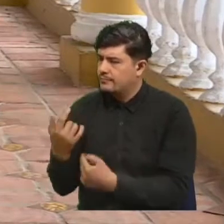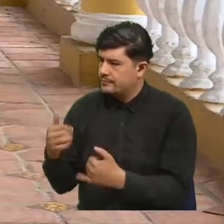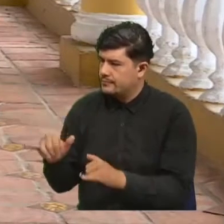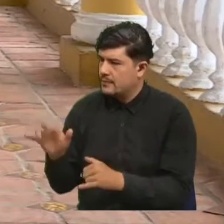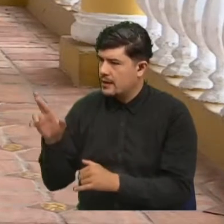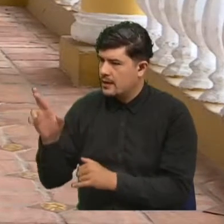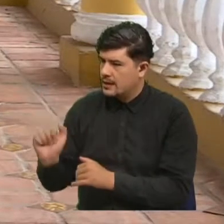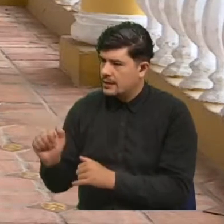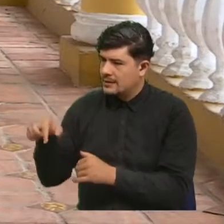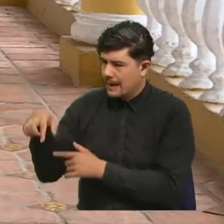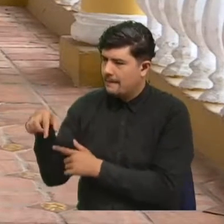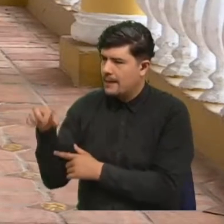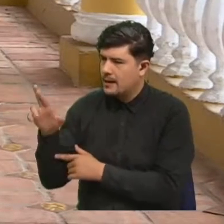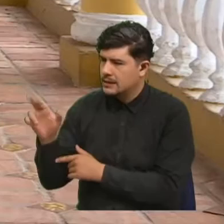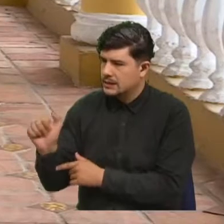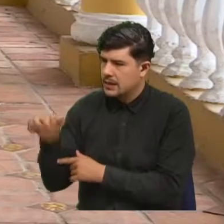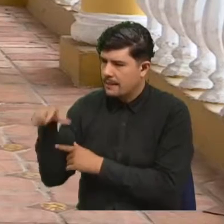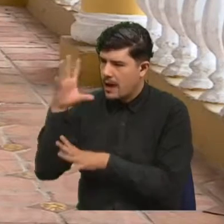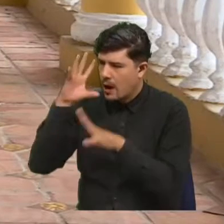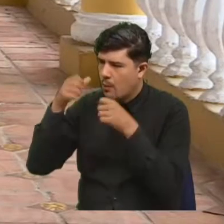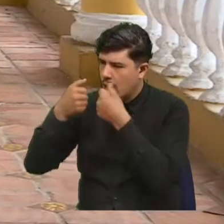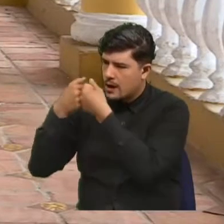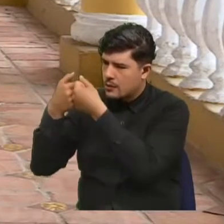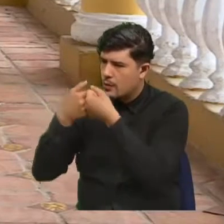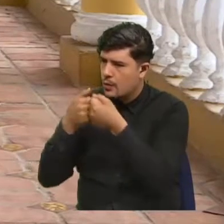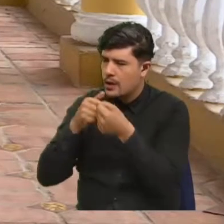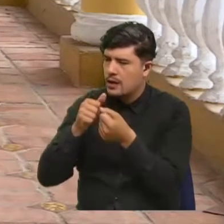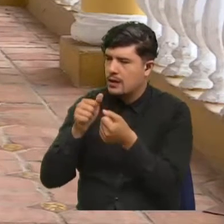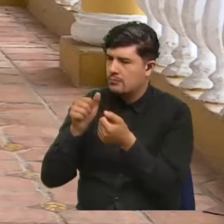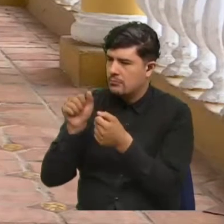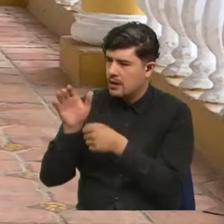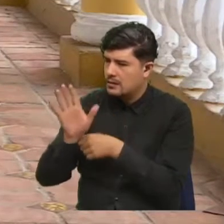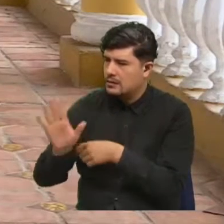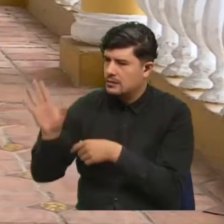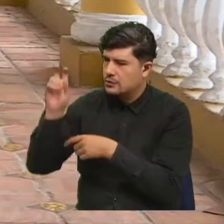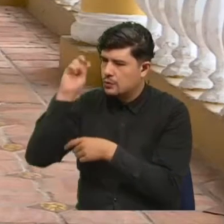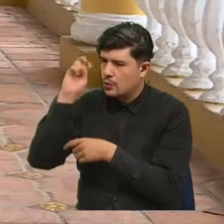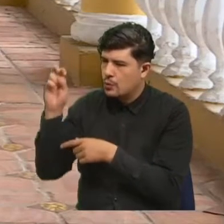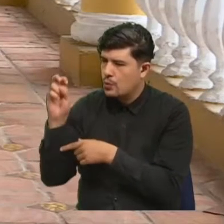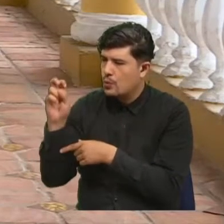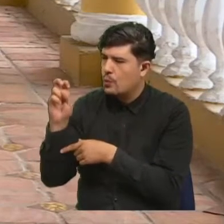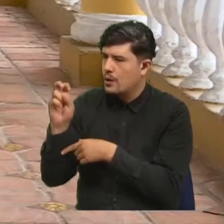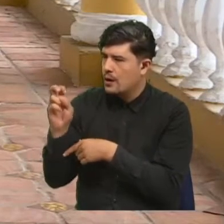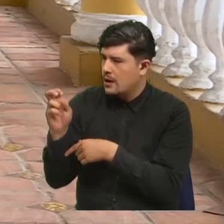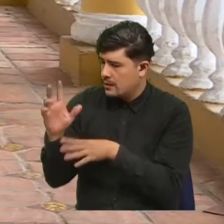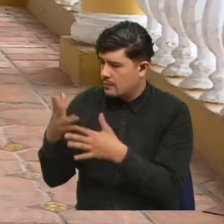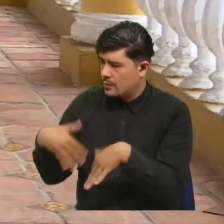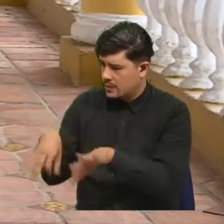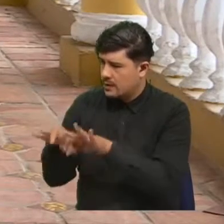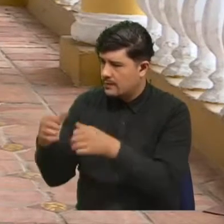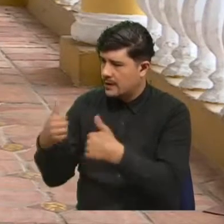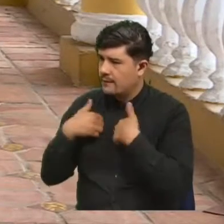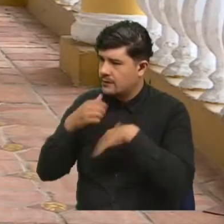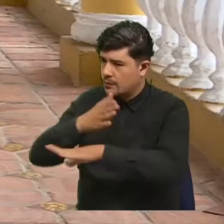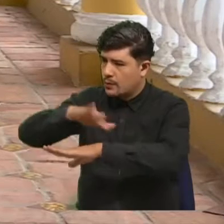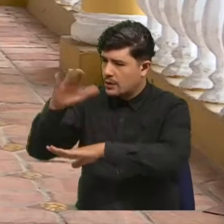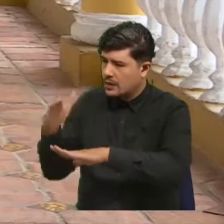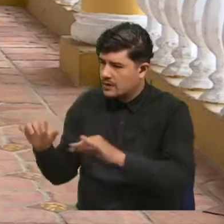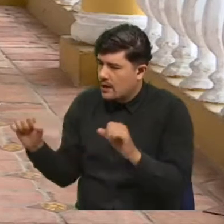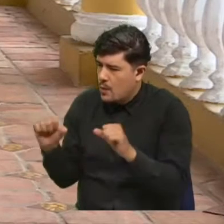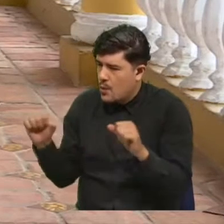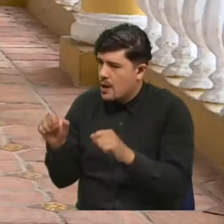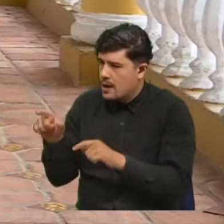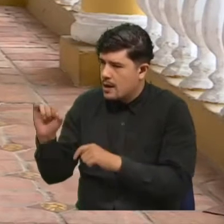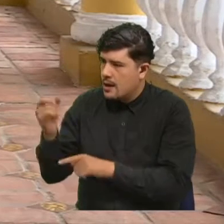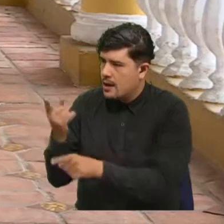rap esa es una muy buena noticia también para toda esta zona de soto norte para nuestro páramo para todo la región administrativa y de planificación del gran santander